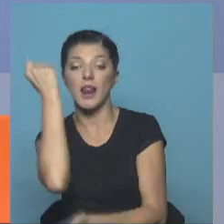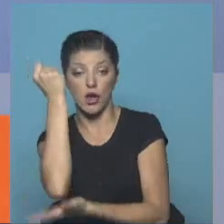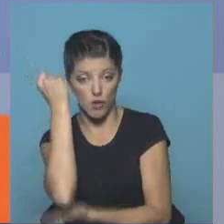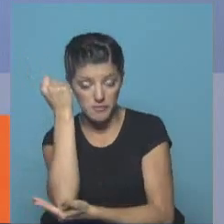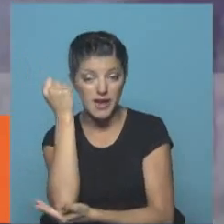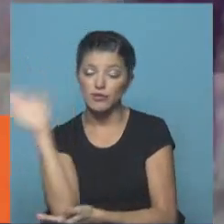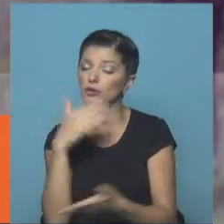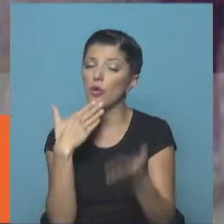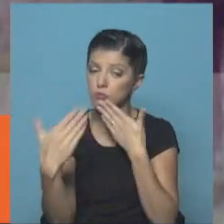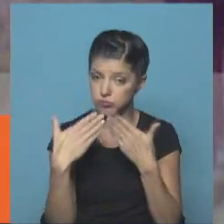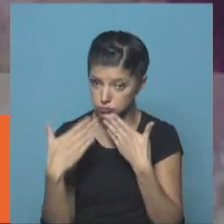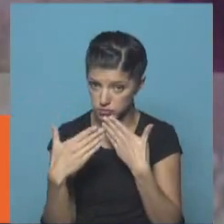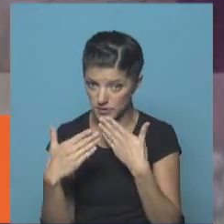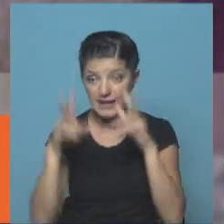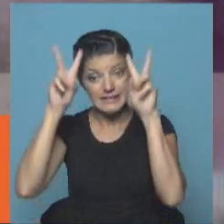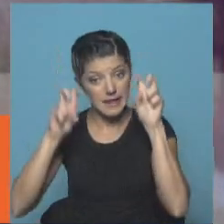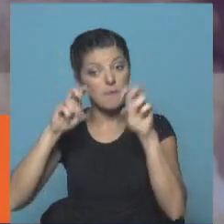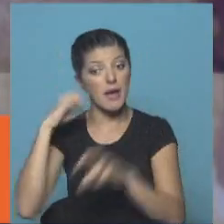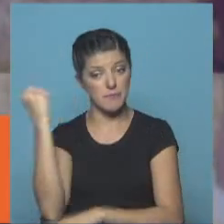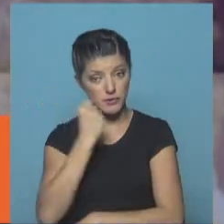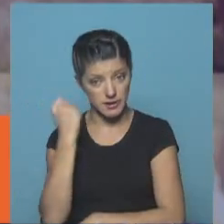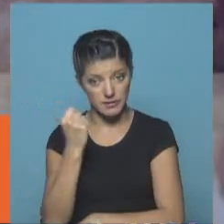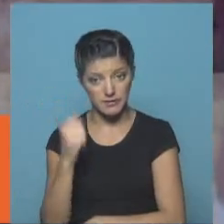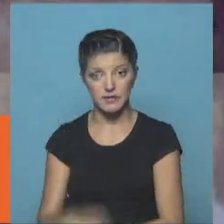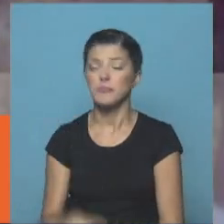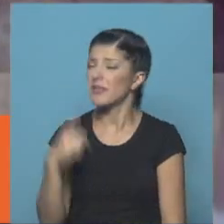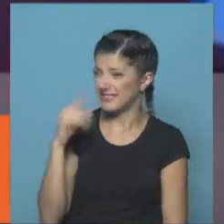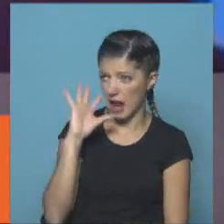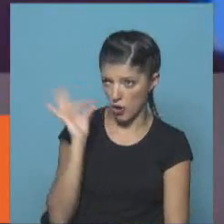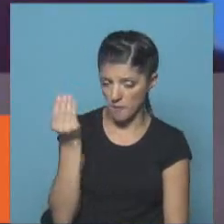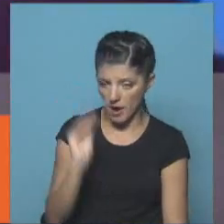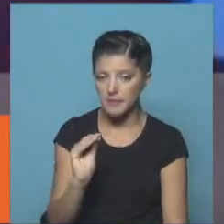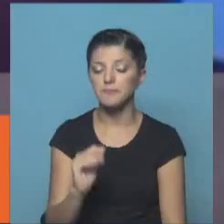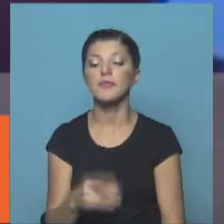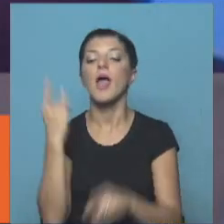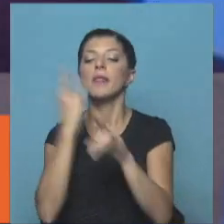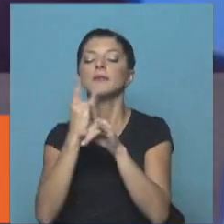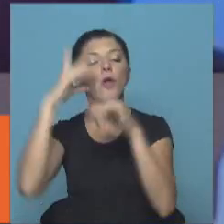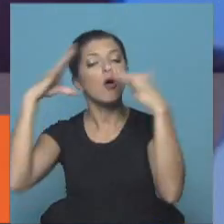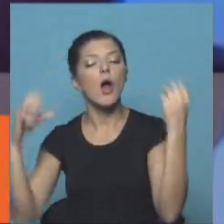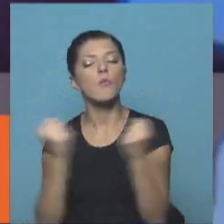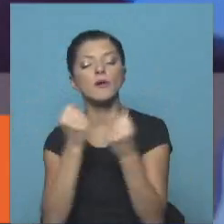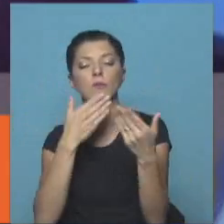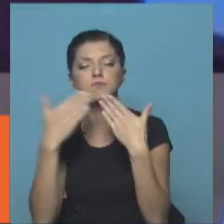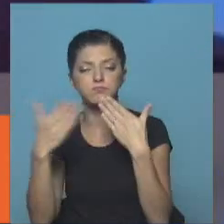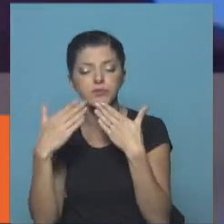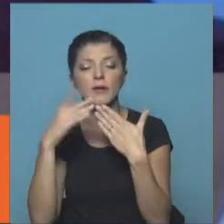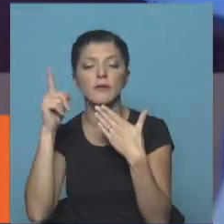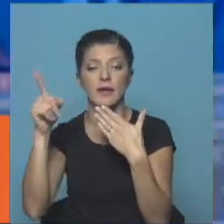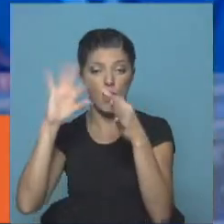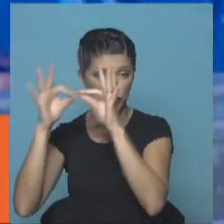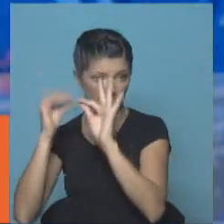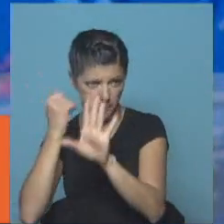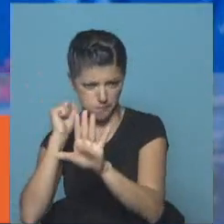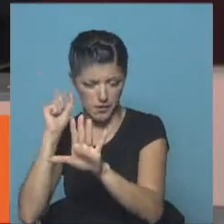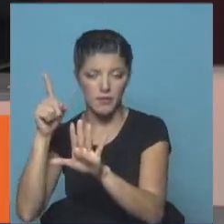un tema de mucha magnitud. Y aquí puedo decir una pequeña cosita más. Hay un tema que siempre se discute en los acuerdos, que Europa lo ha vivido también. Hay dos visiones. Uno